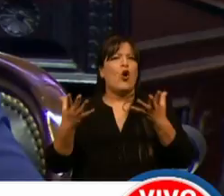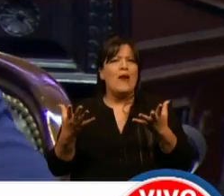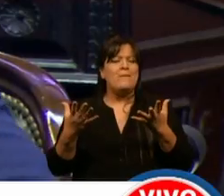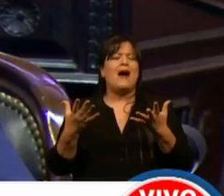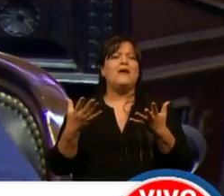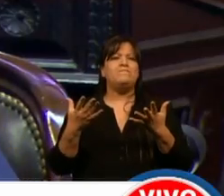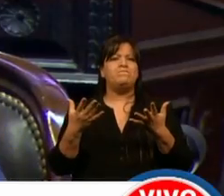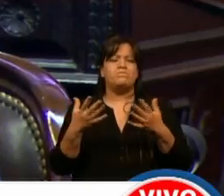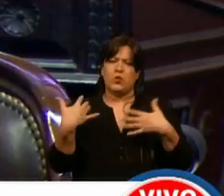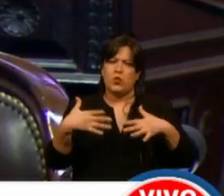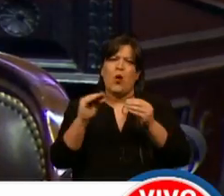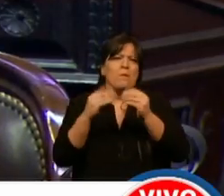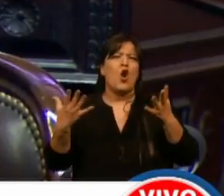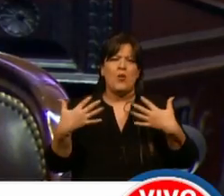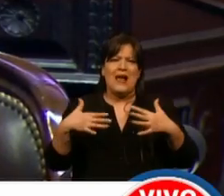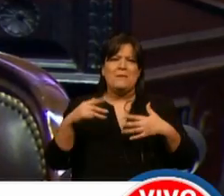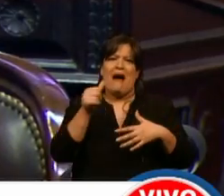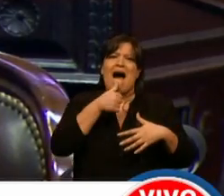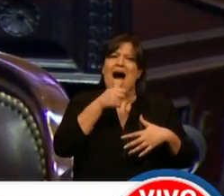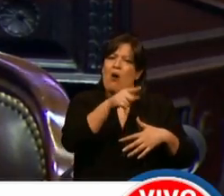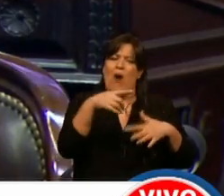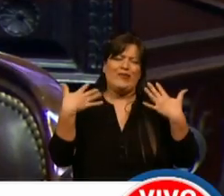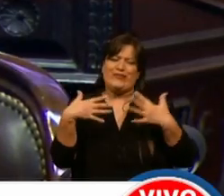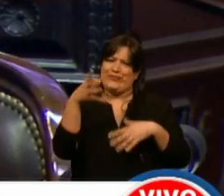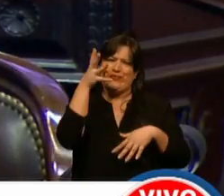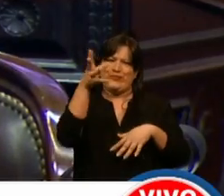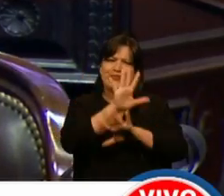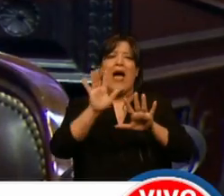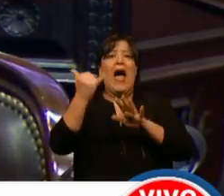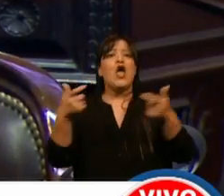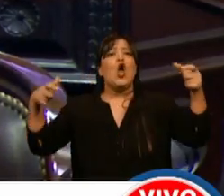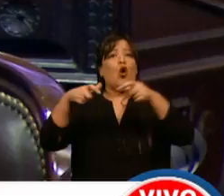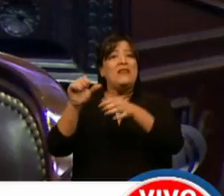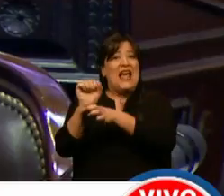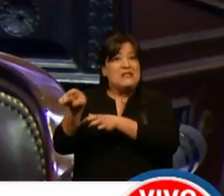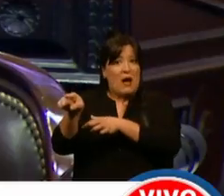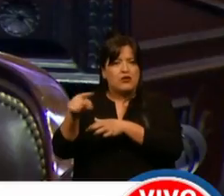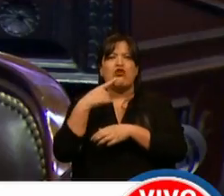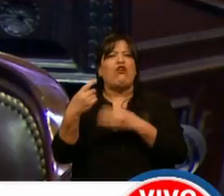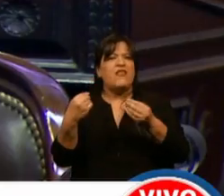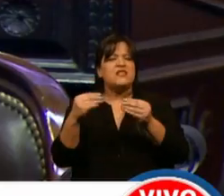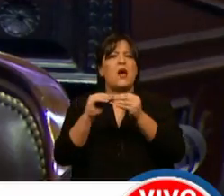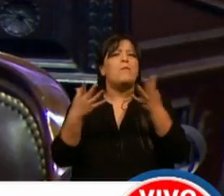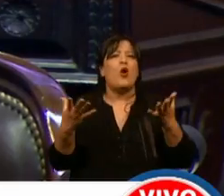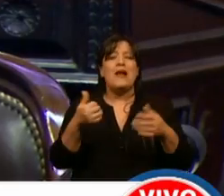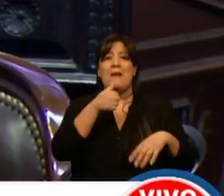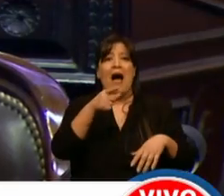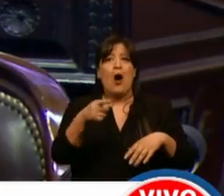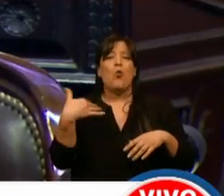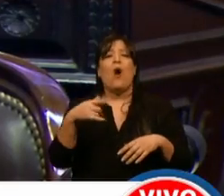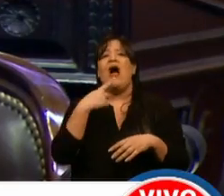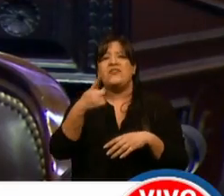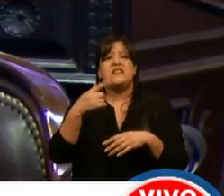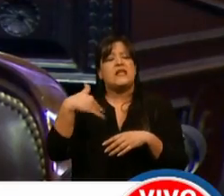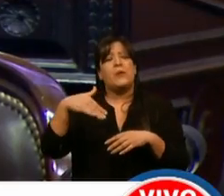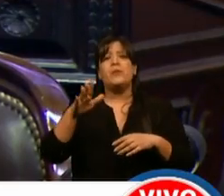tenemos un enorme problema hídrico que hay un comité de experto que dice en el problema del agua lo vamos